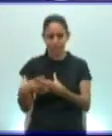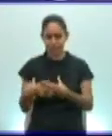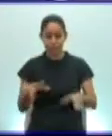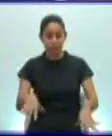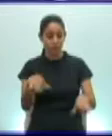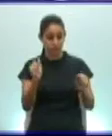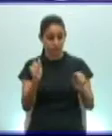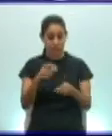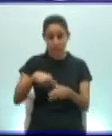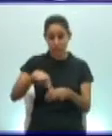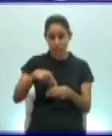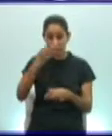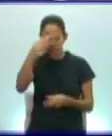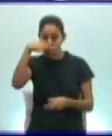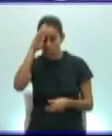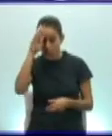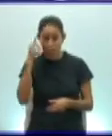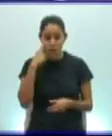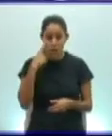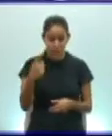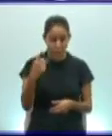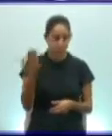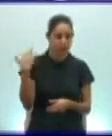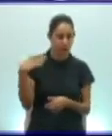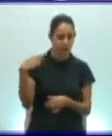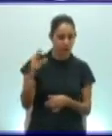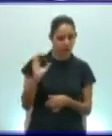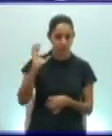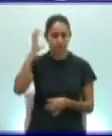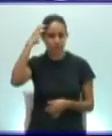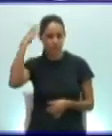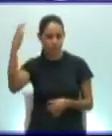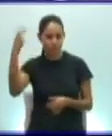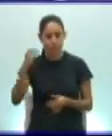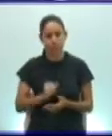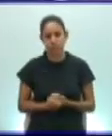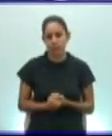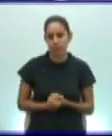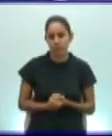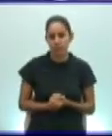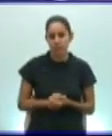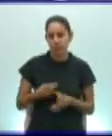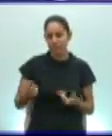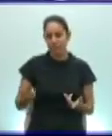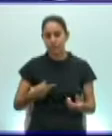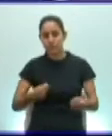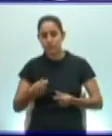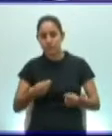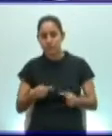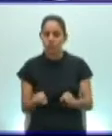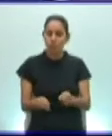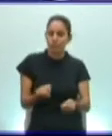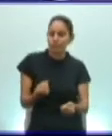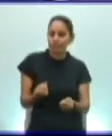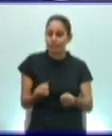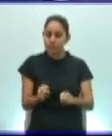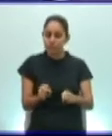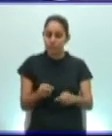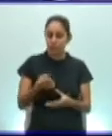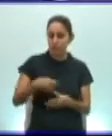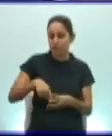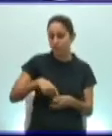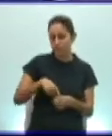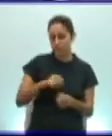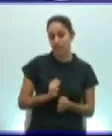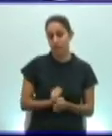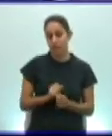en la República neocolonial, cómo a través de mecanismos de dominación mantenían el control de la isla. Y ahora, en la revolución al